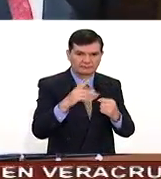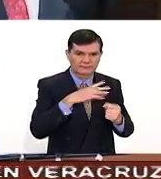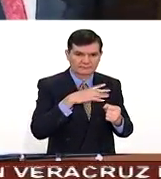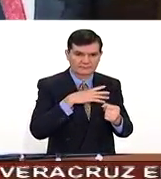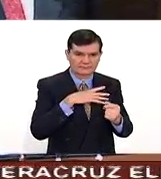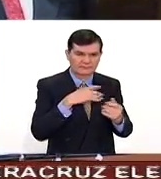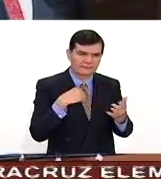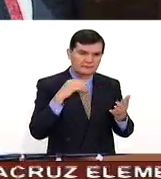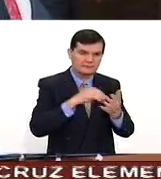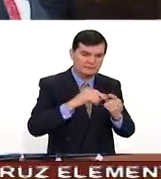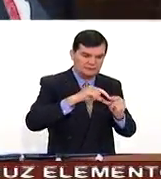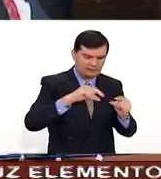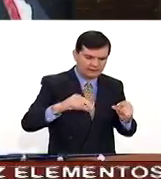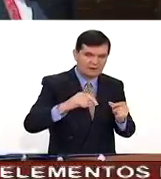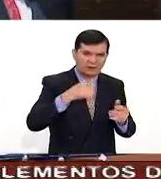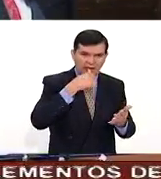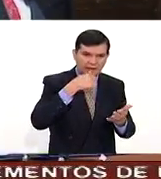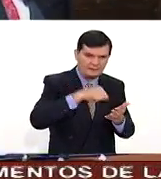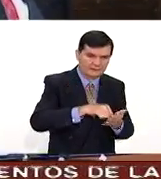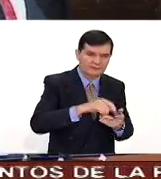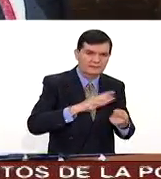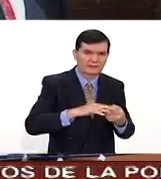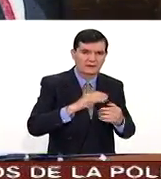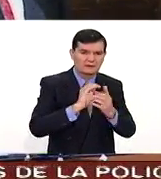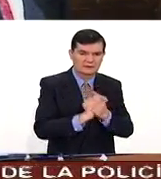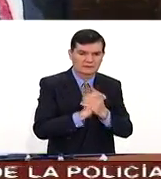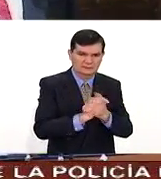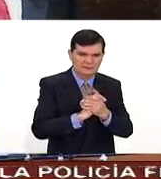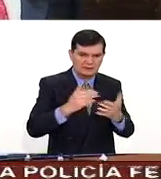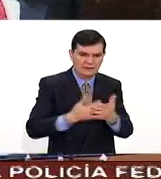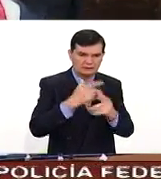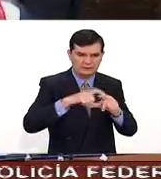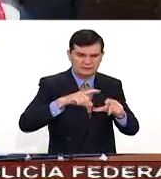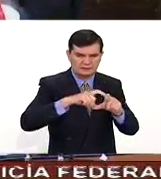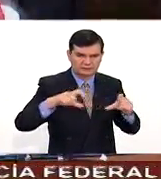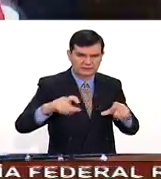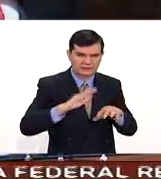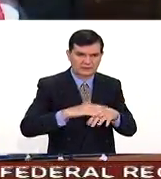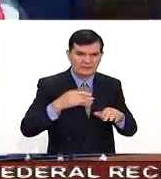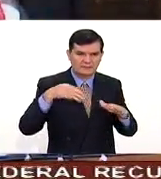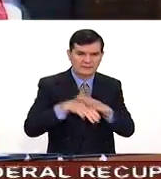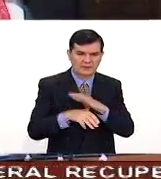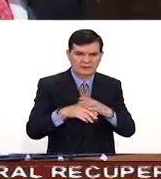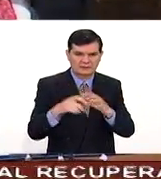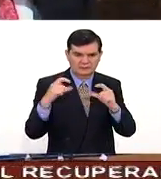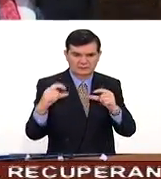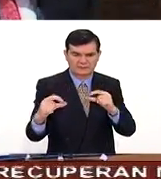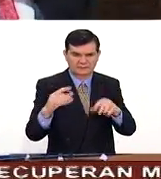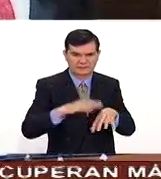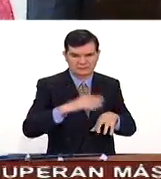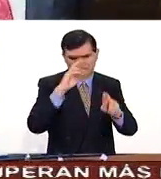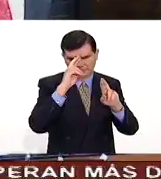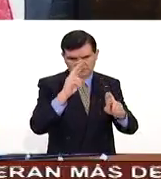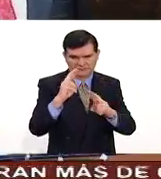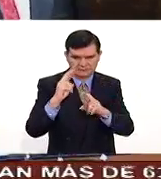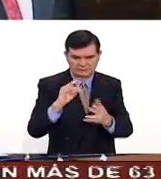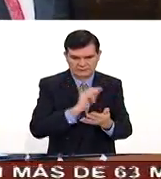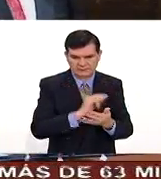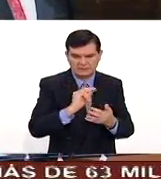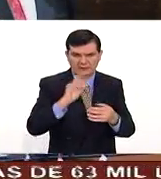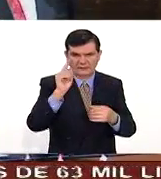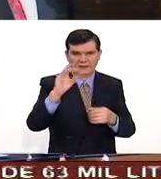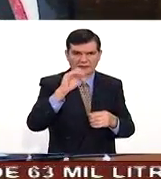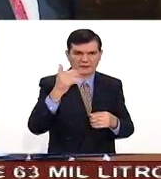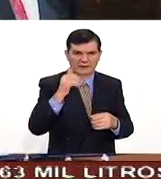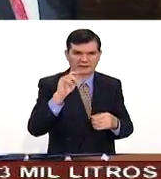un timbre postal, un billete conmemorativo de la Lotería Nacional y un boleto del sistema colectivo en honor del